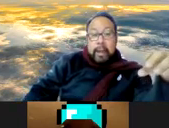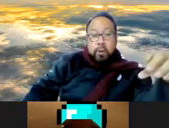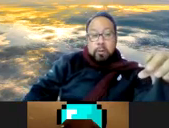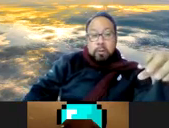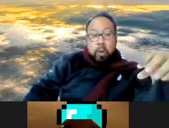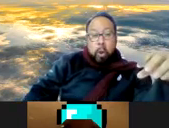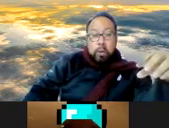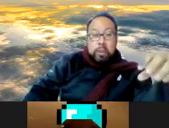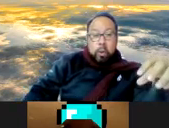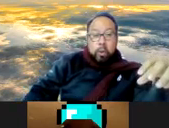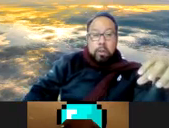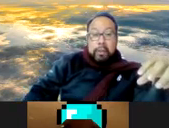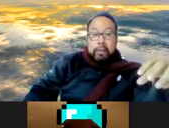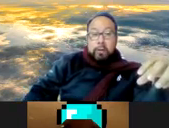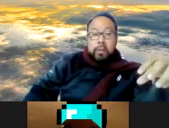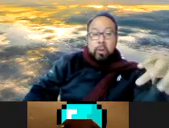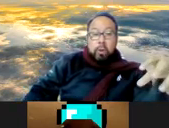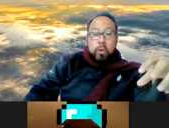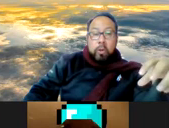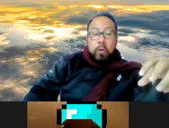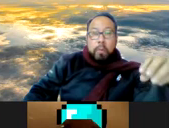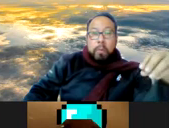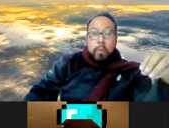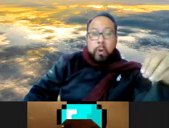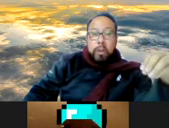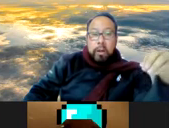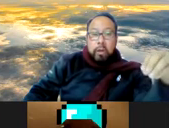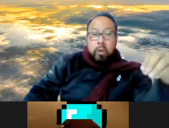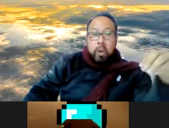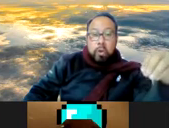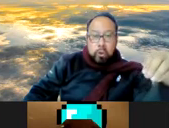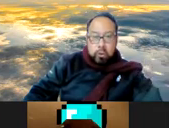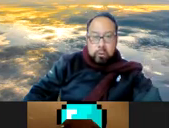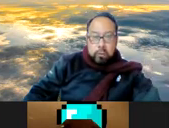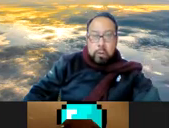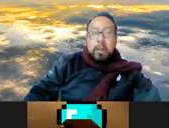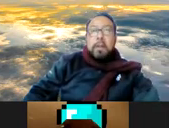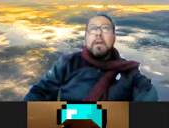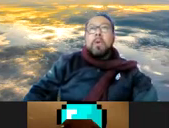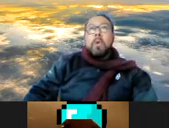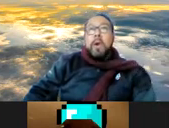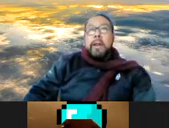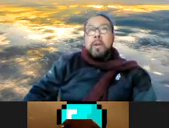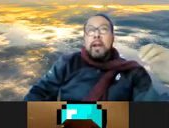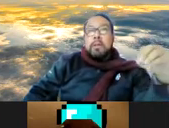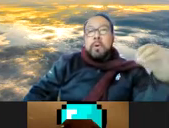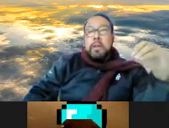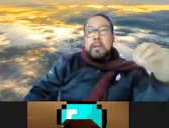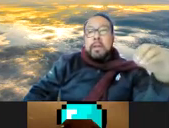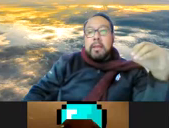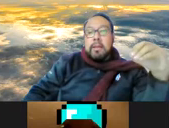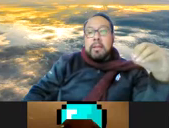ser claros, concisos y sobre todo muy rigurosos cuando